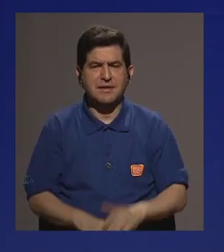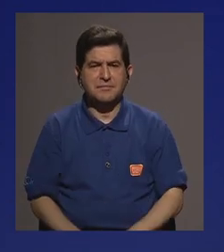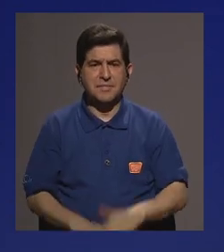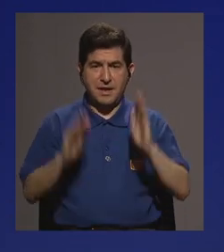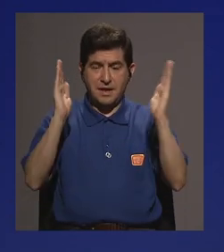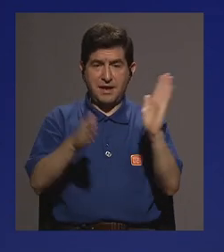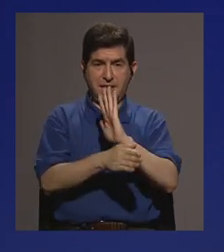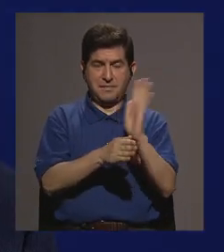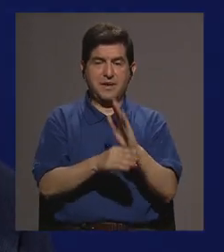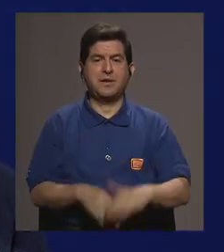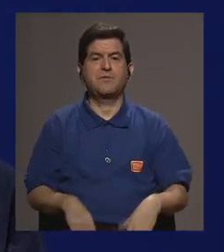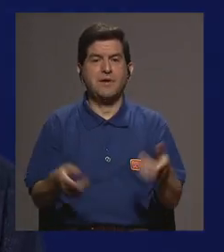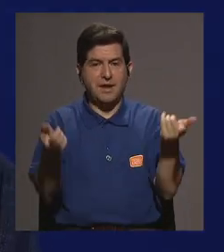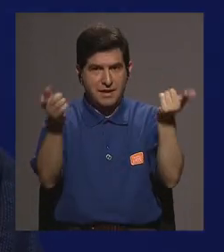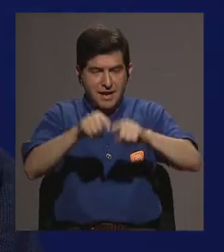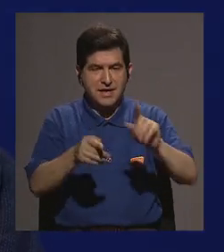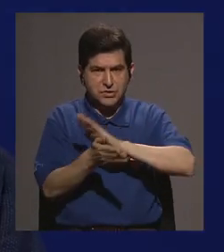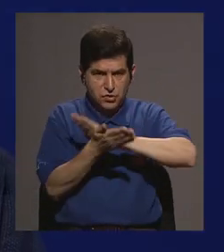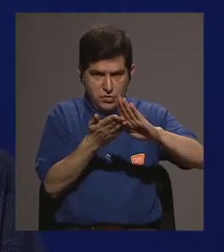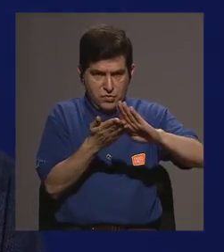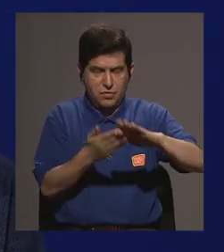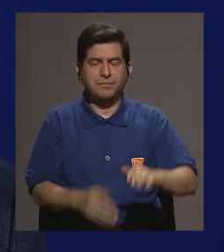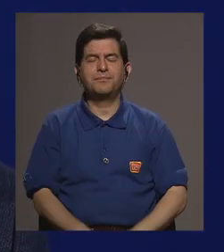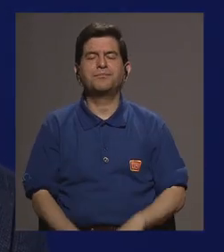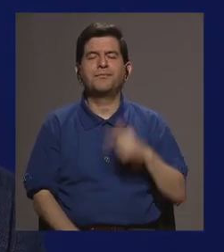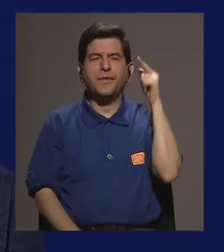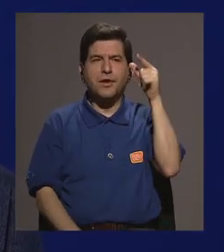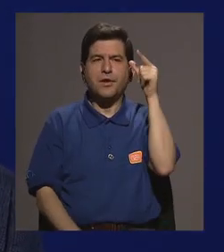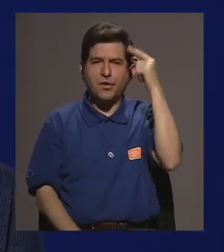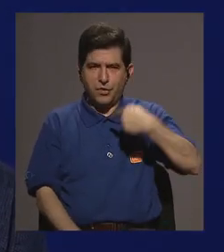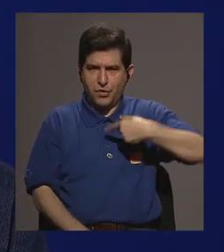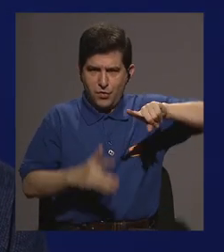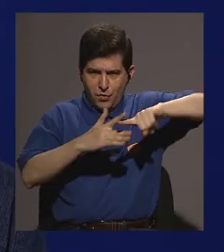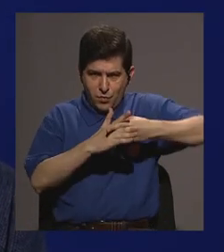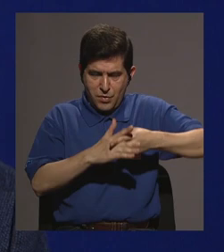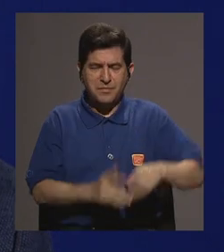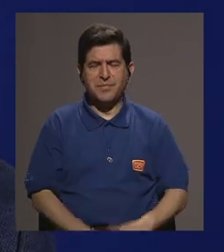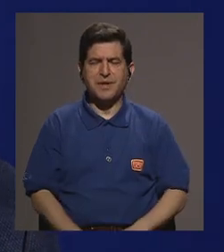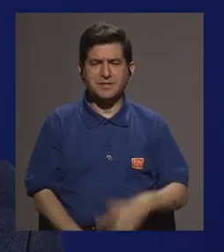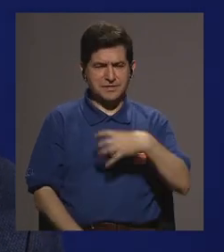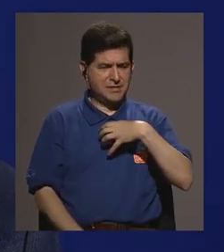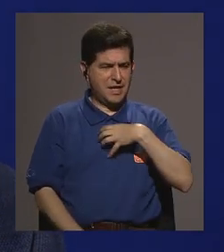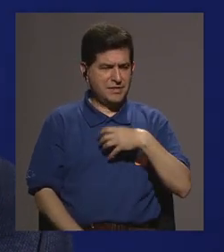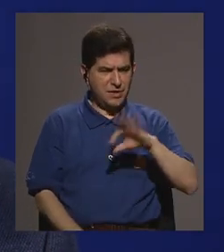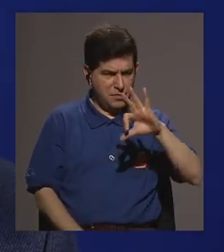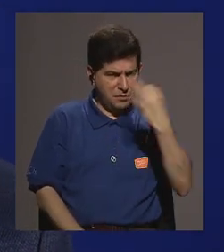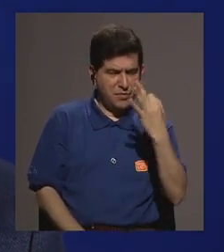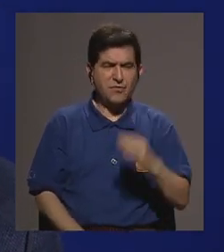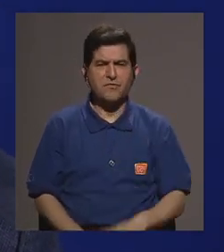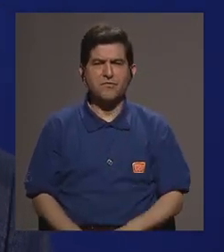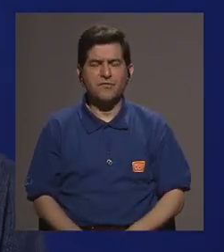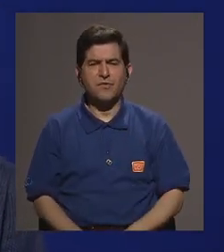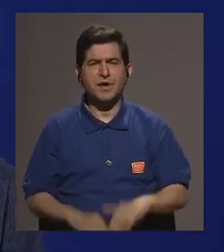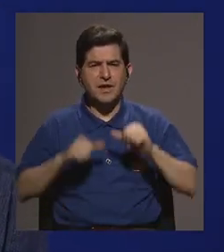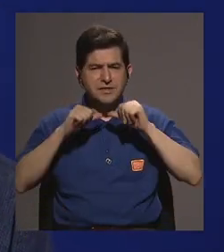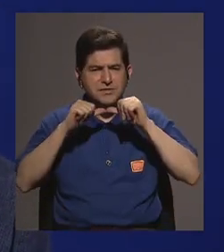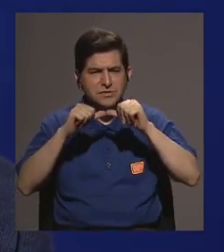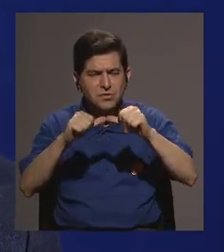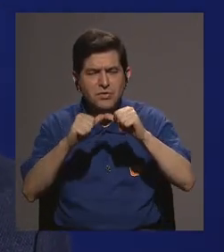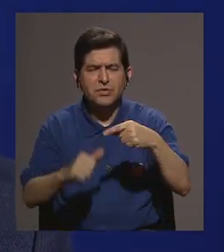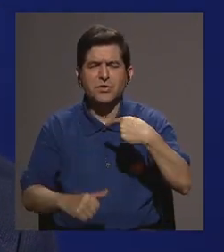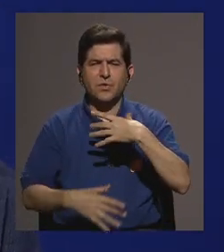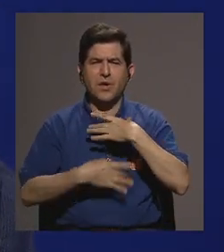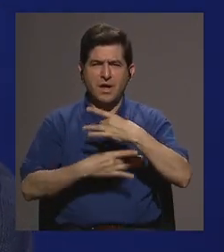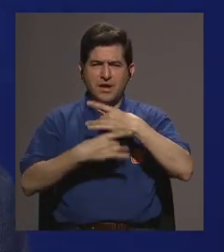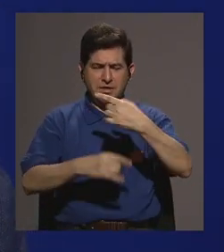correcto y ronald obviamente uno empieza de forma muy empírica es porque es como seguir una línea una